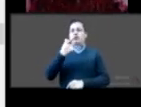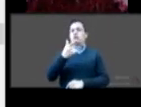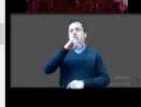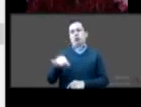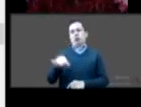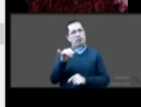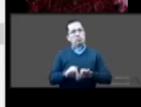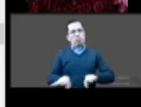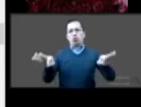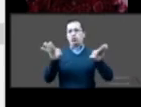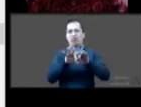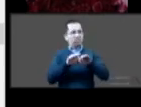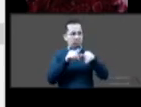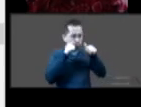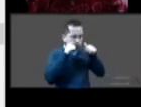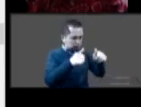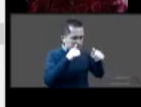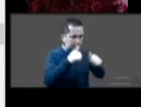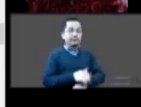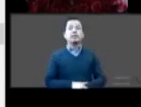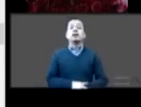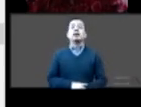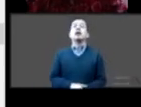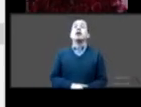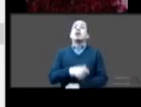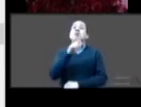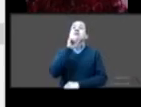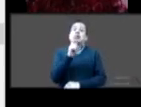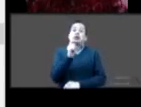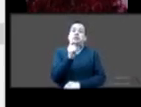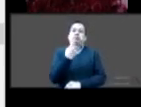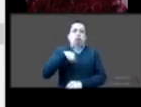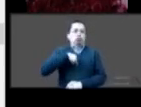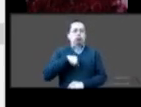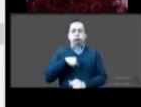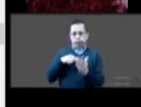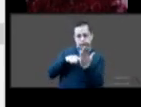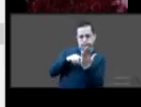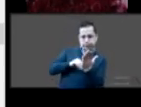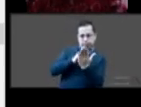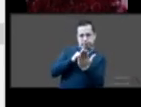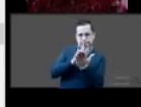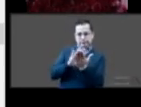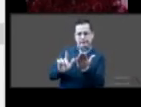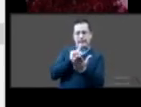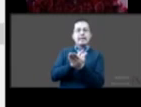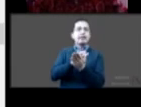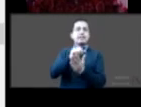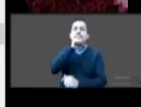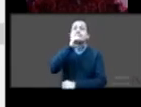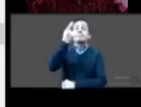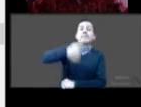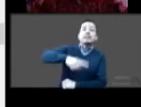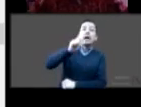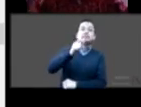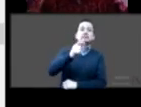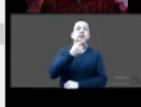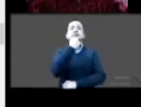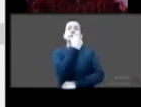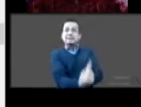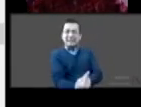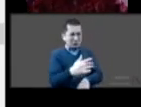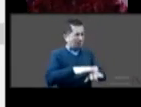el principio de interés superior pues nos mandata a nosotros, entre otras cuestiones, ordenar